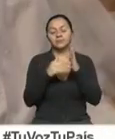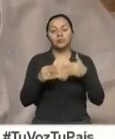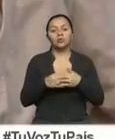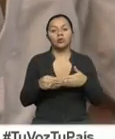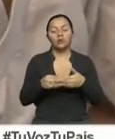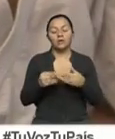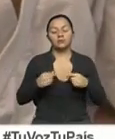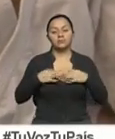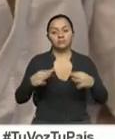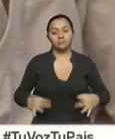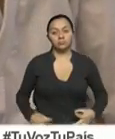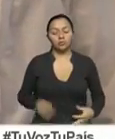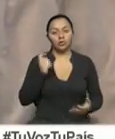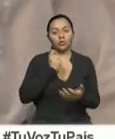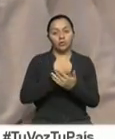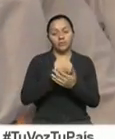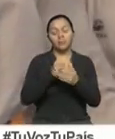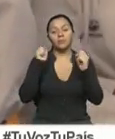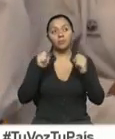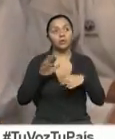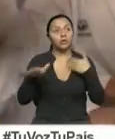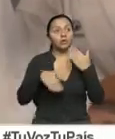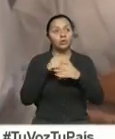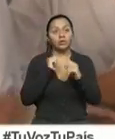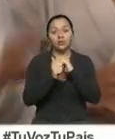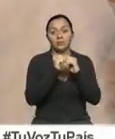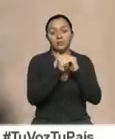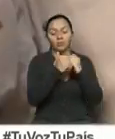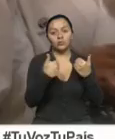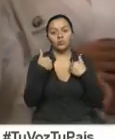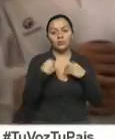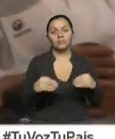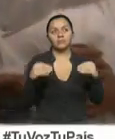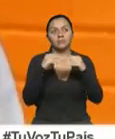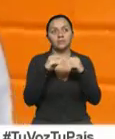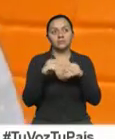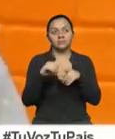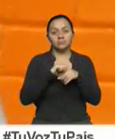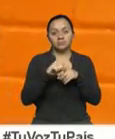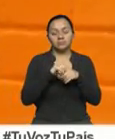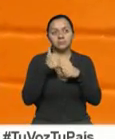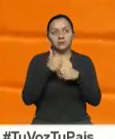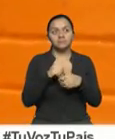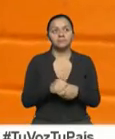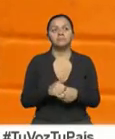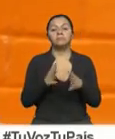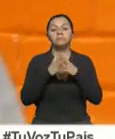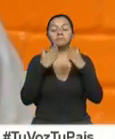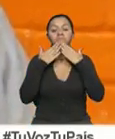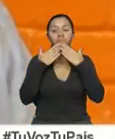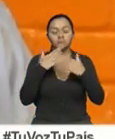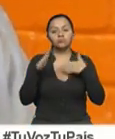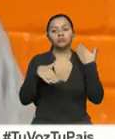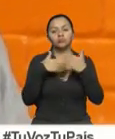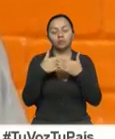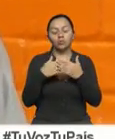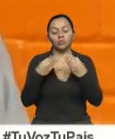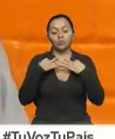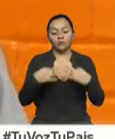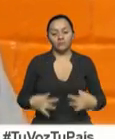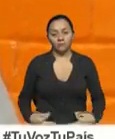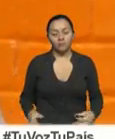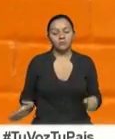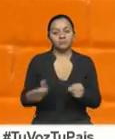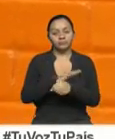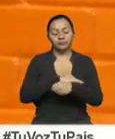esta implementación, que permitirá a los deportistas tener un gran desempeño. Es un agrado para nosotros contar con los implementos necesarios